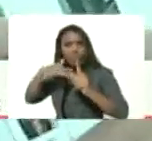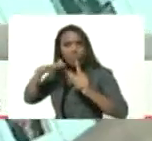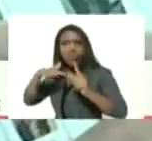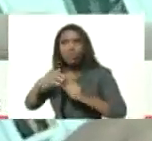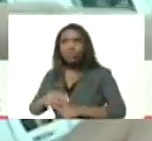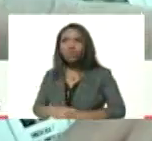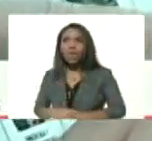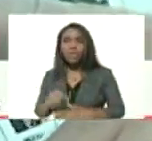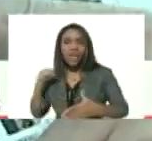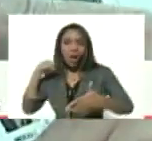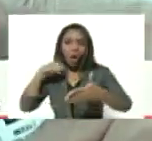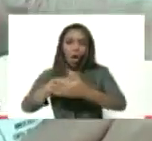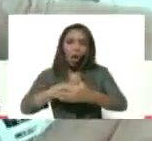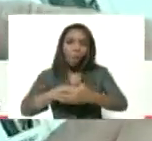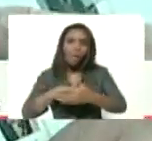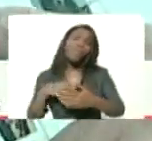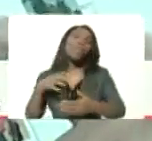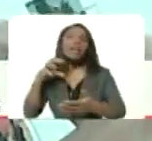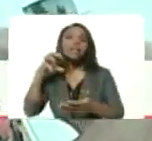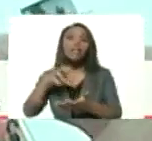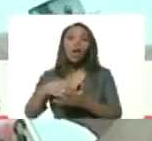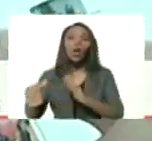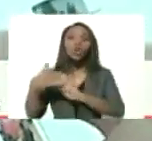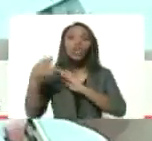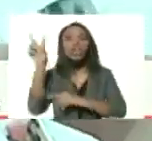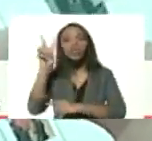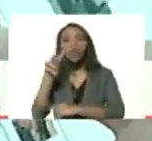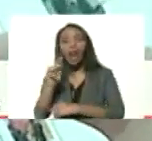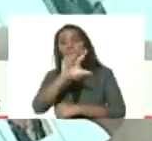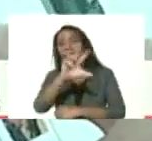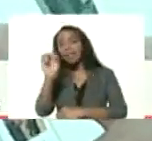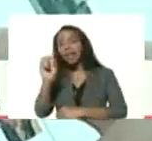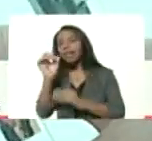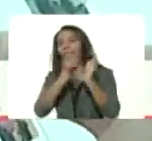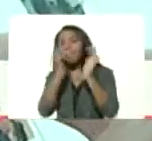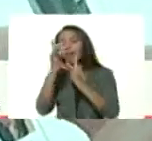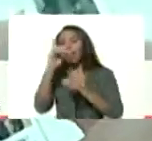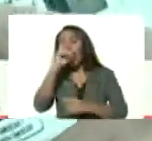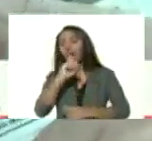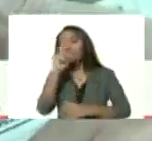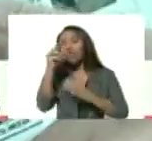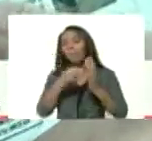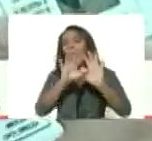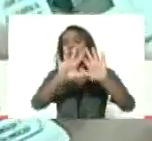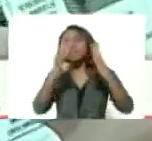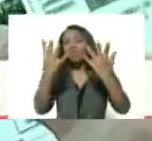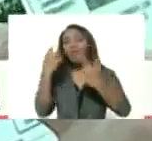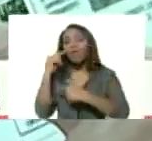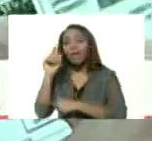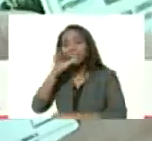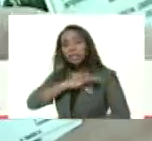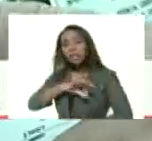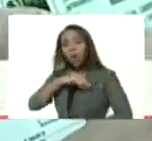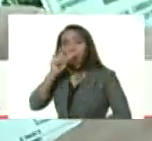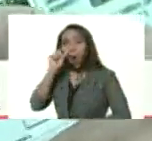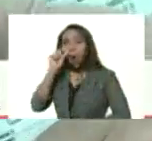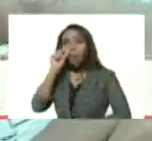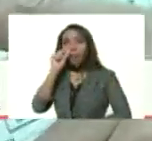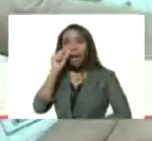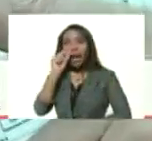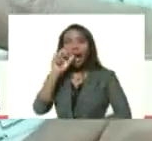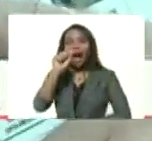del golpe de Estado contra Venezuela del 30 de abril del año 2019, el señor Antonio